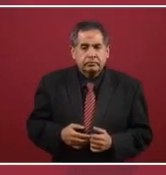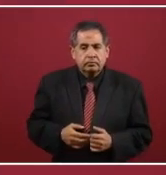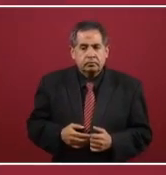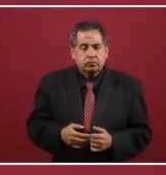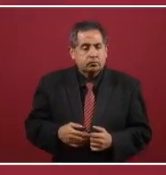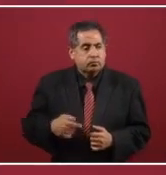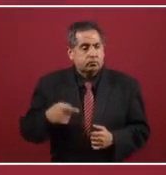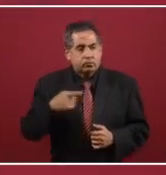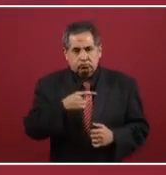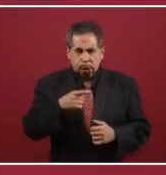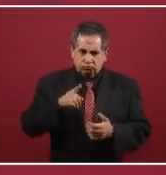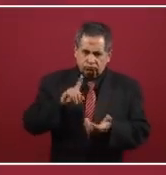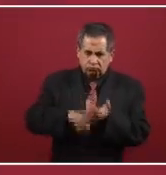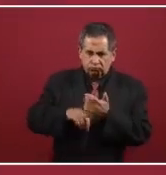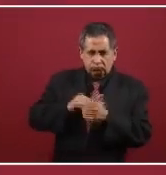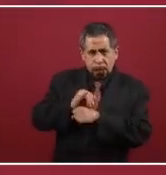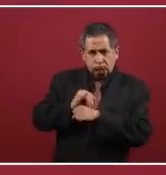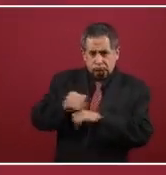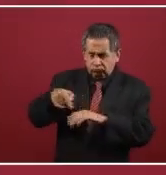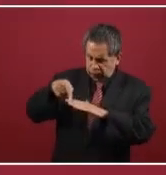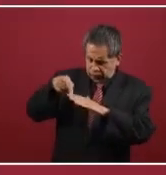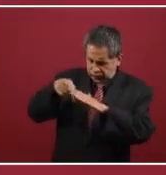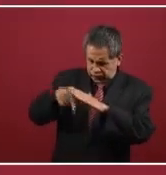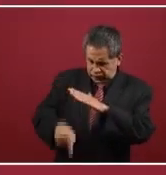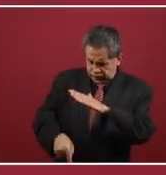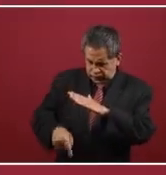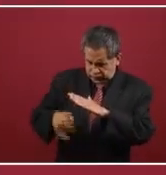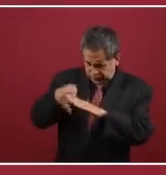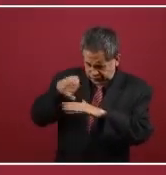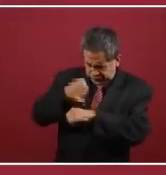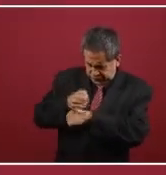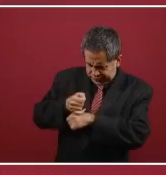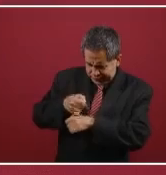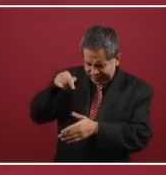se fuese al fondo del asunto